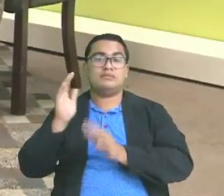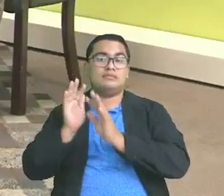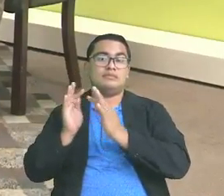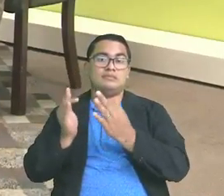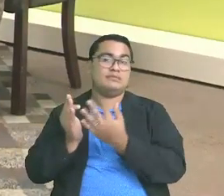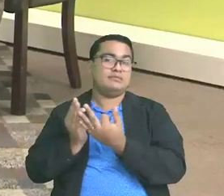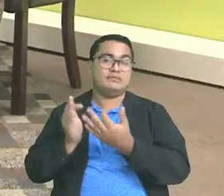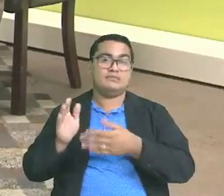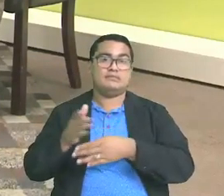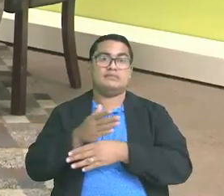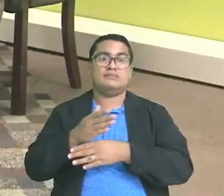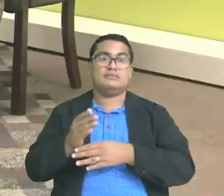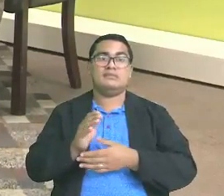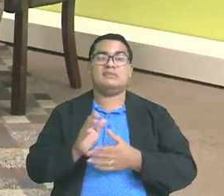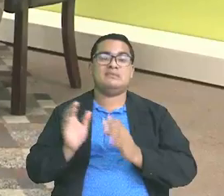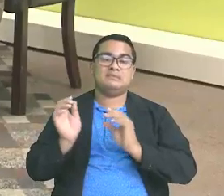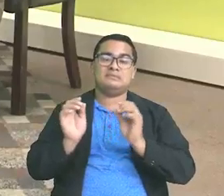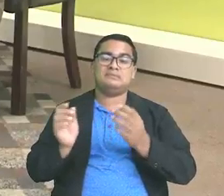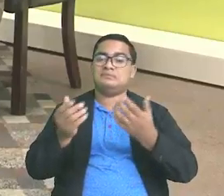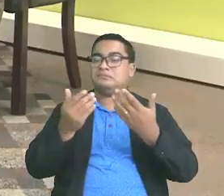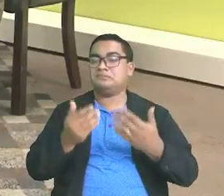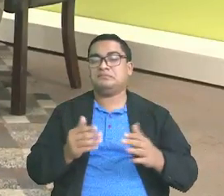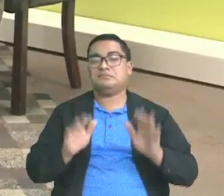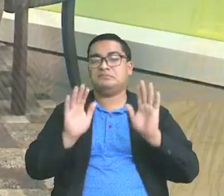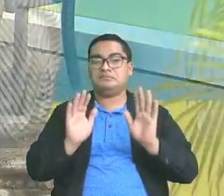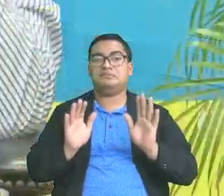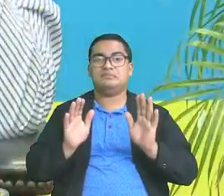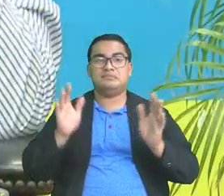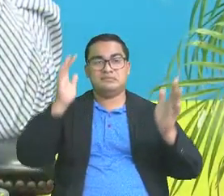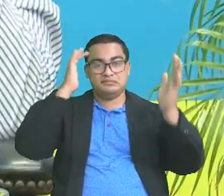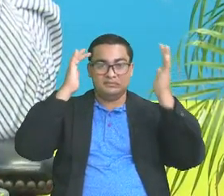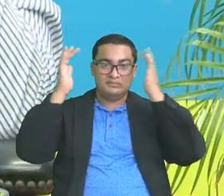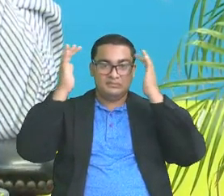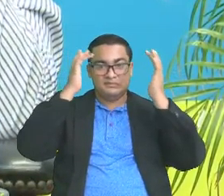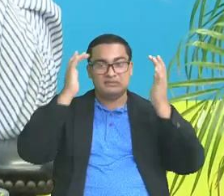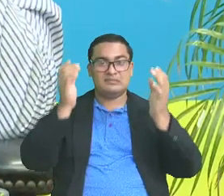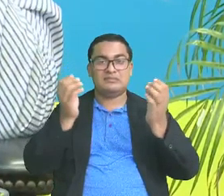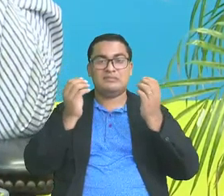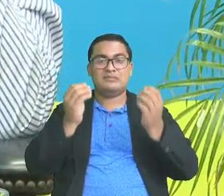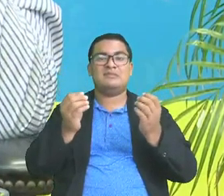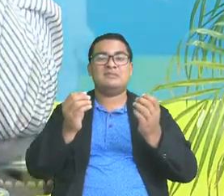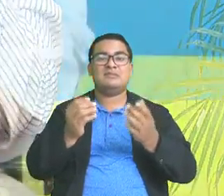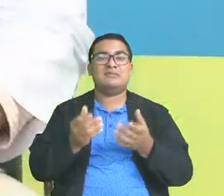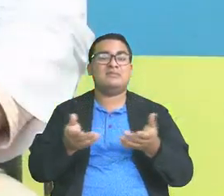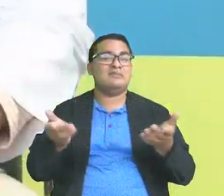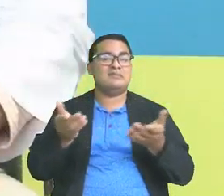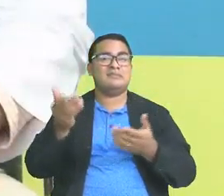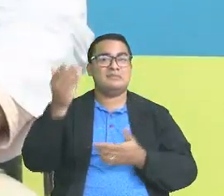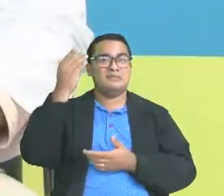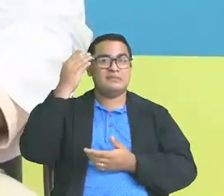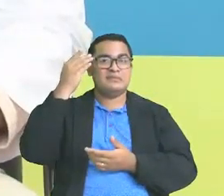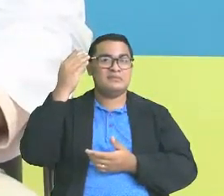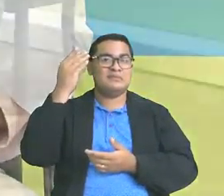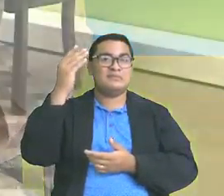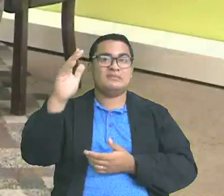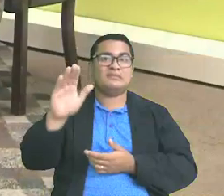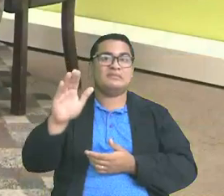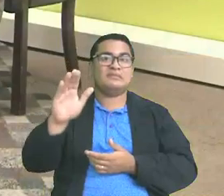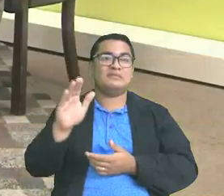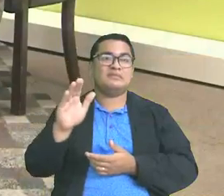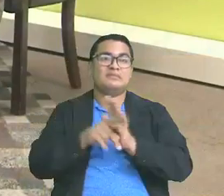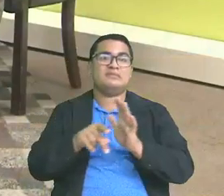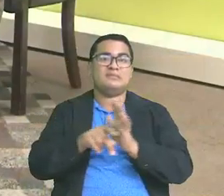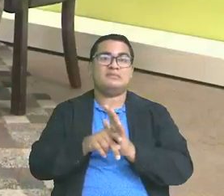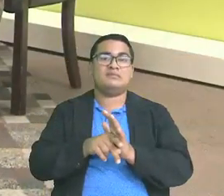conversar bastante. Es normal, porque obviamente están muy preocupados. La inquietud, sí, el saber que, obviamente,